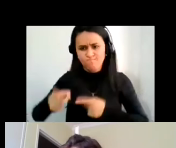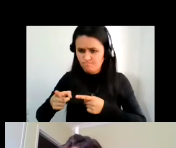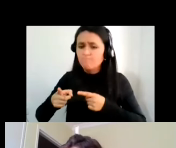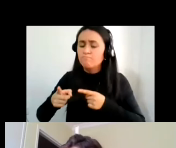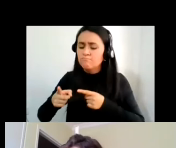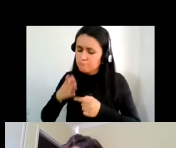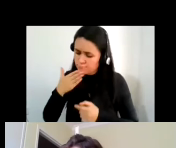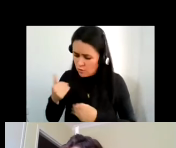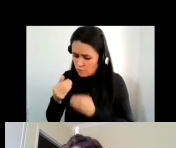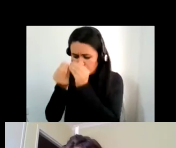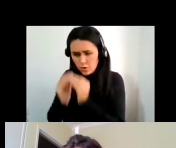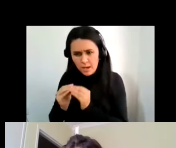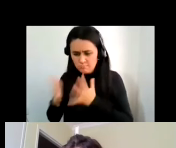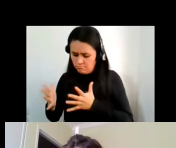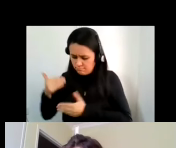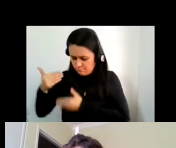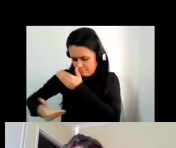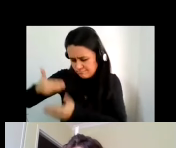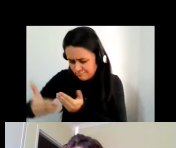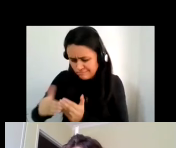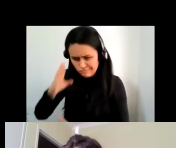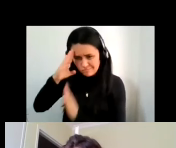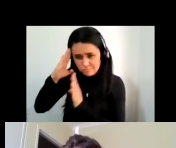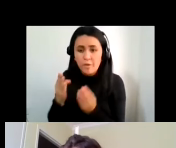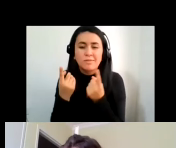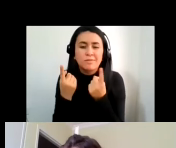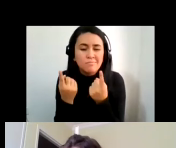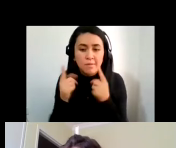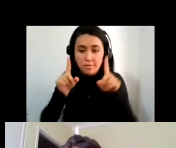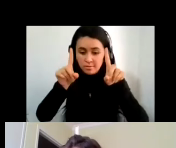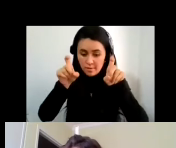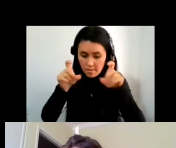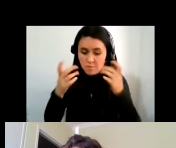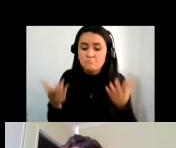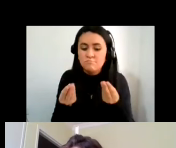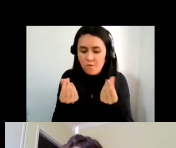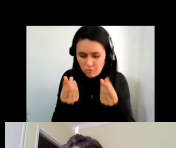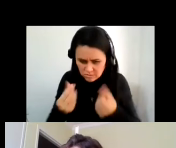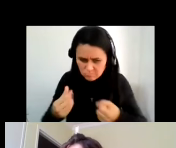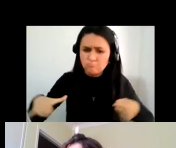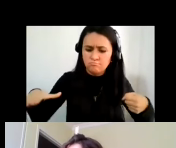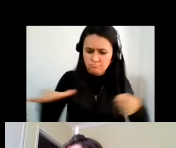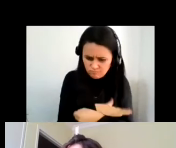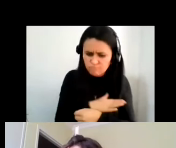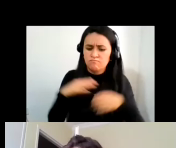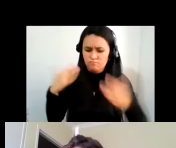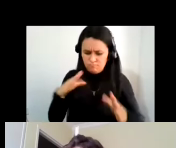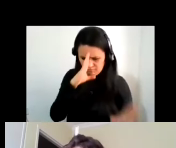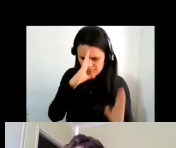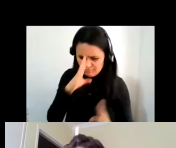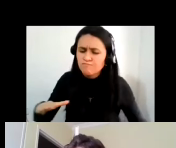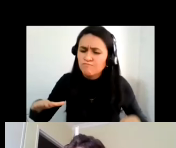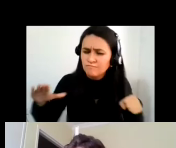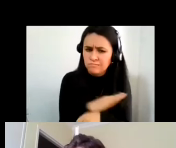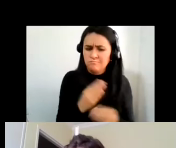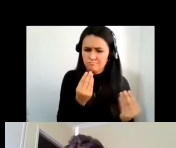población con factores financieros y esto incluye la inscripción, renovación de inscripciones, volvemos al tema